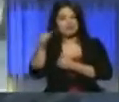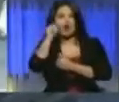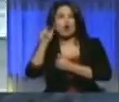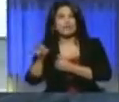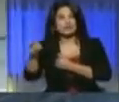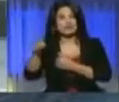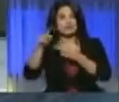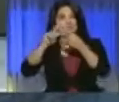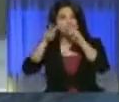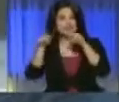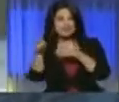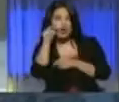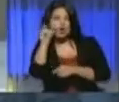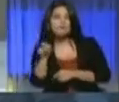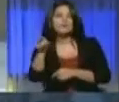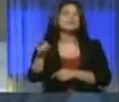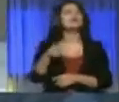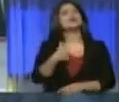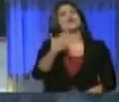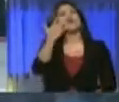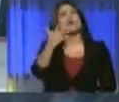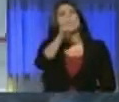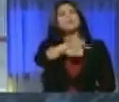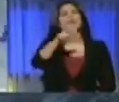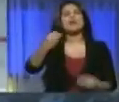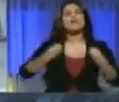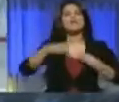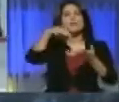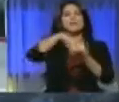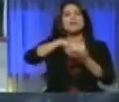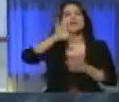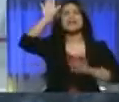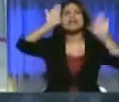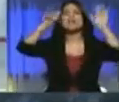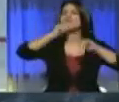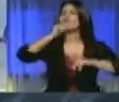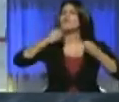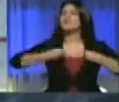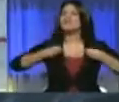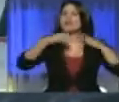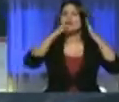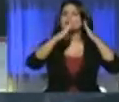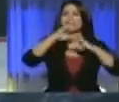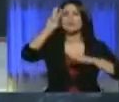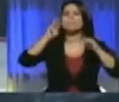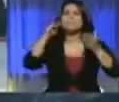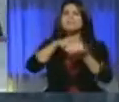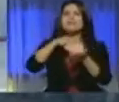Es lamentable, muchachos. ¿Quién vive en Miranda aquí? Levanten la mano quien vive en el estado de Miranda.